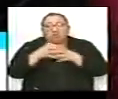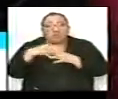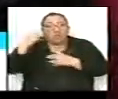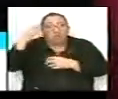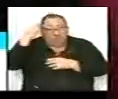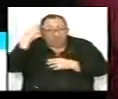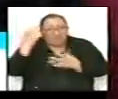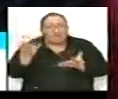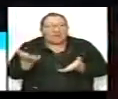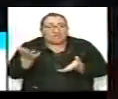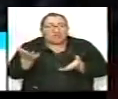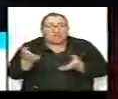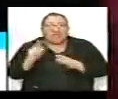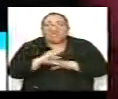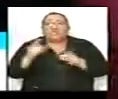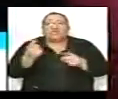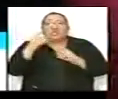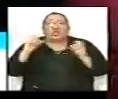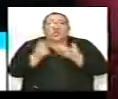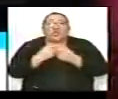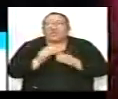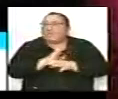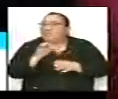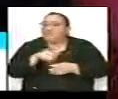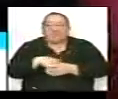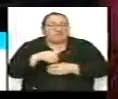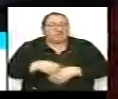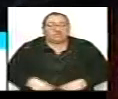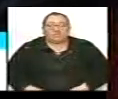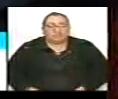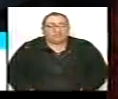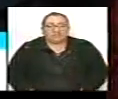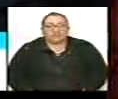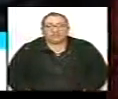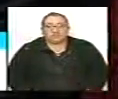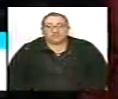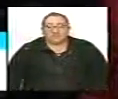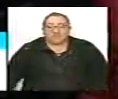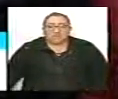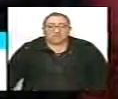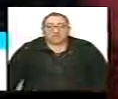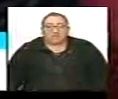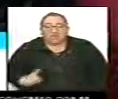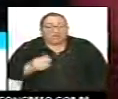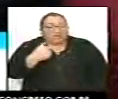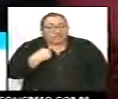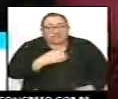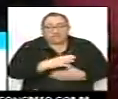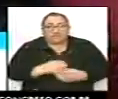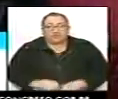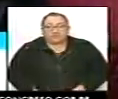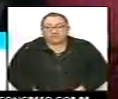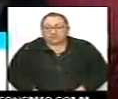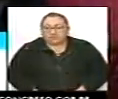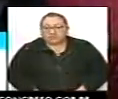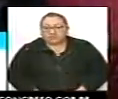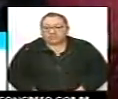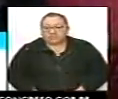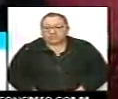sociedad. Nada de esto se recoge acá, esto es electoral, electorero. No tiene entonces esto,